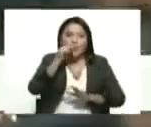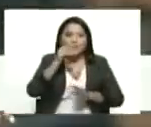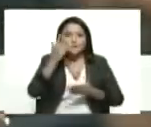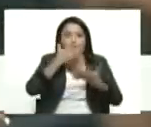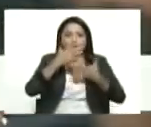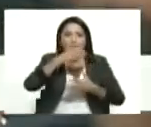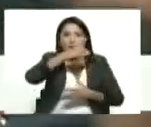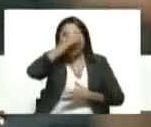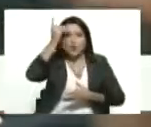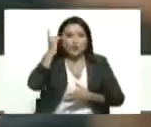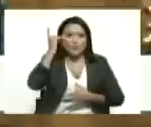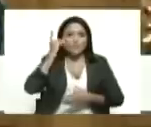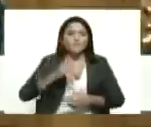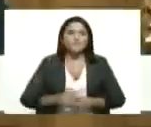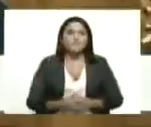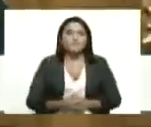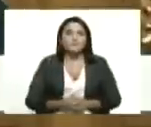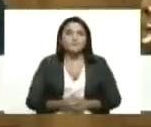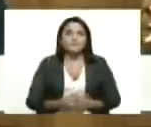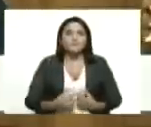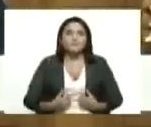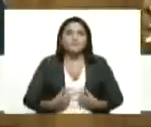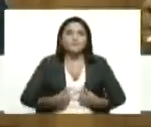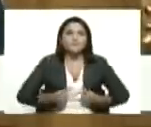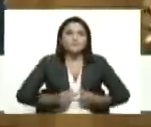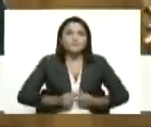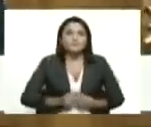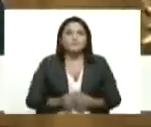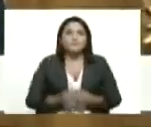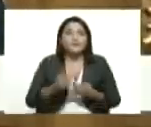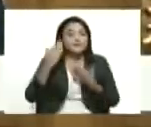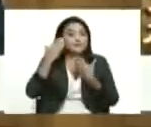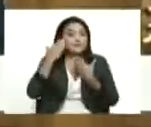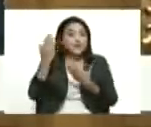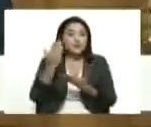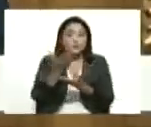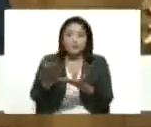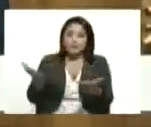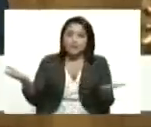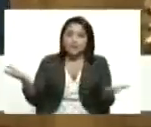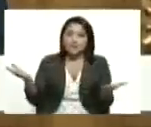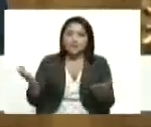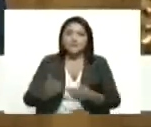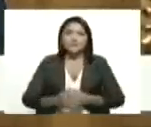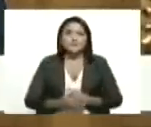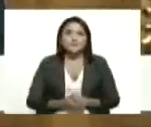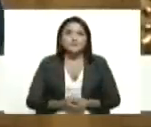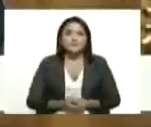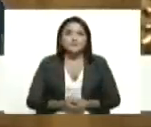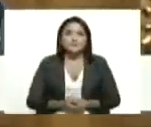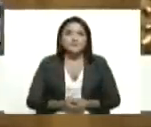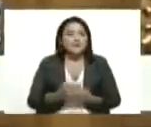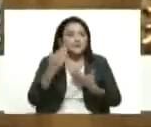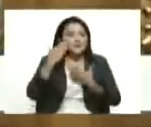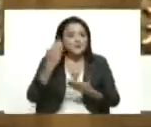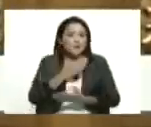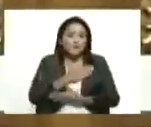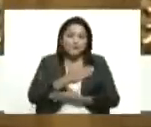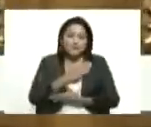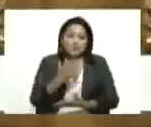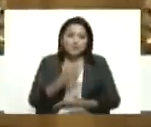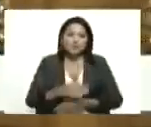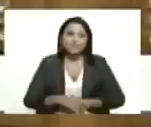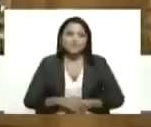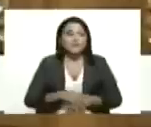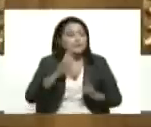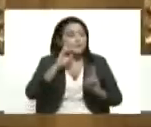Cabello, escuchemos su intervención. Un saludo para todos y todas ustedes, un saludo afectuoso, respetuoso.